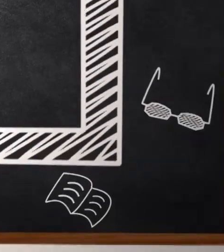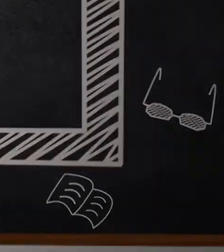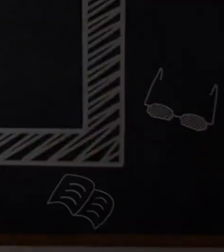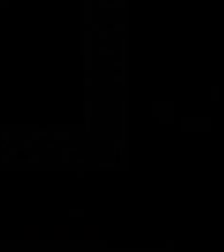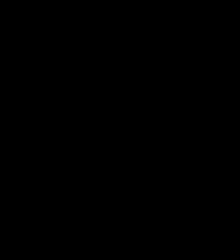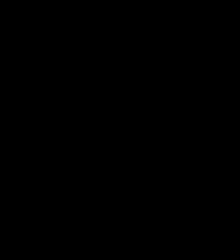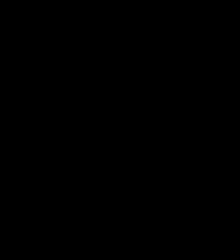¡Gracias!